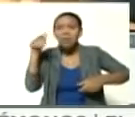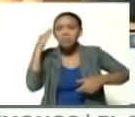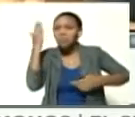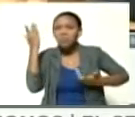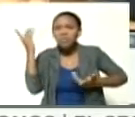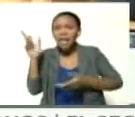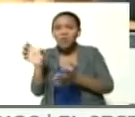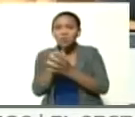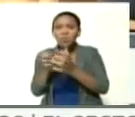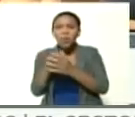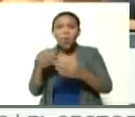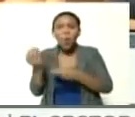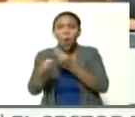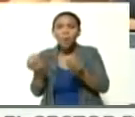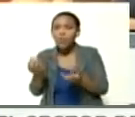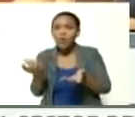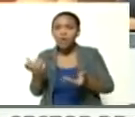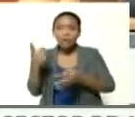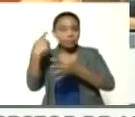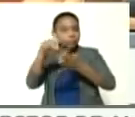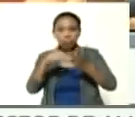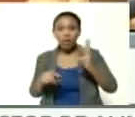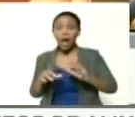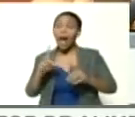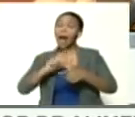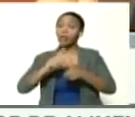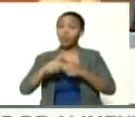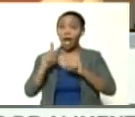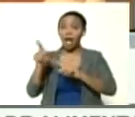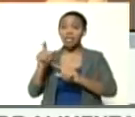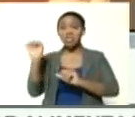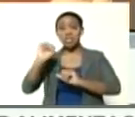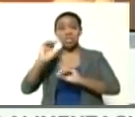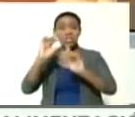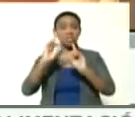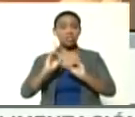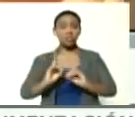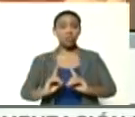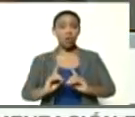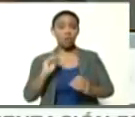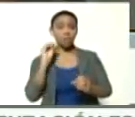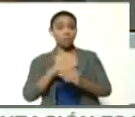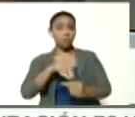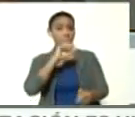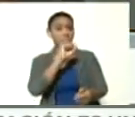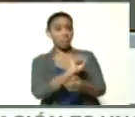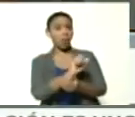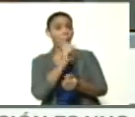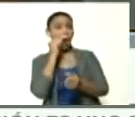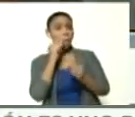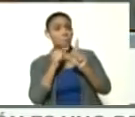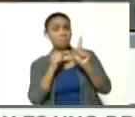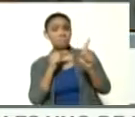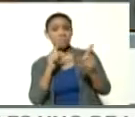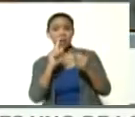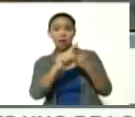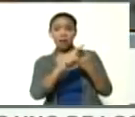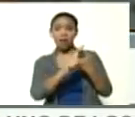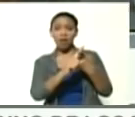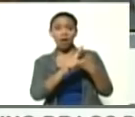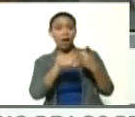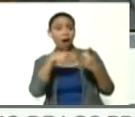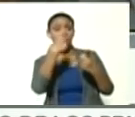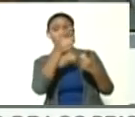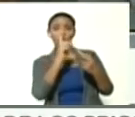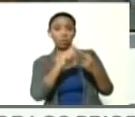grupo narcotraficante, etcétera, ah, bueno, entonces allí sí, ellos decidieron meter preso a, no sé, al señor